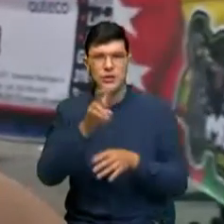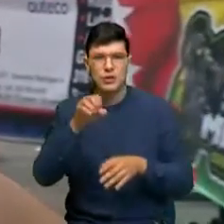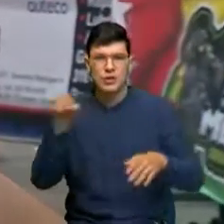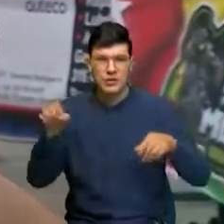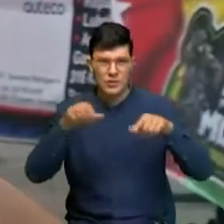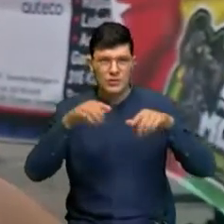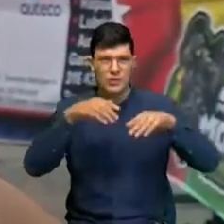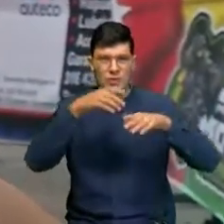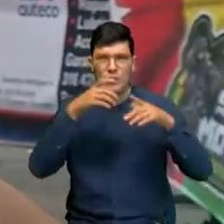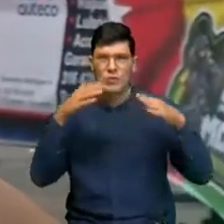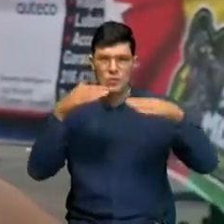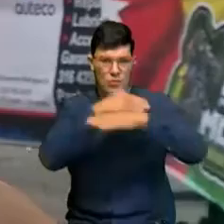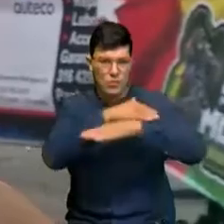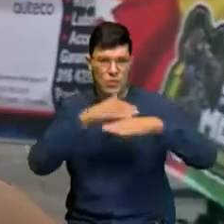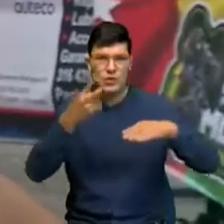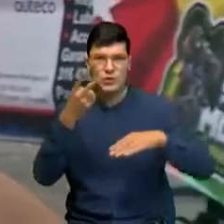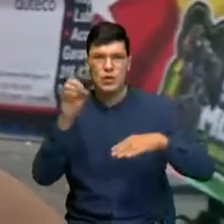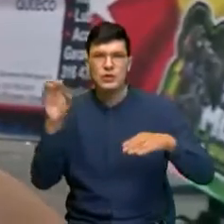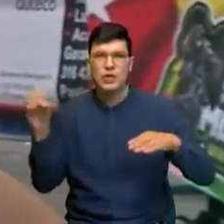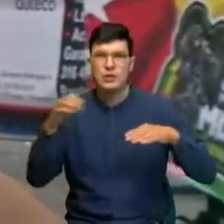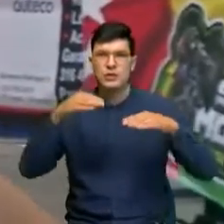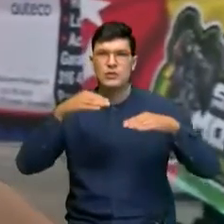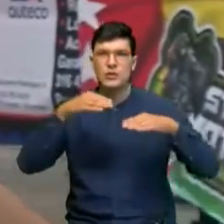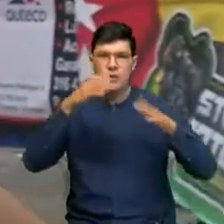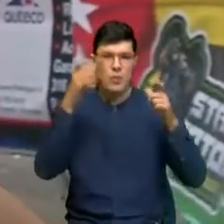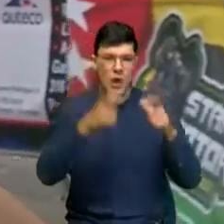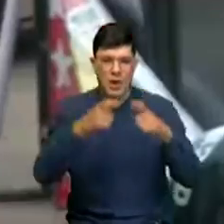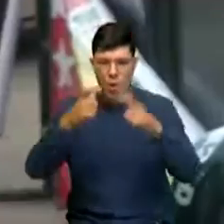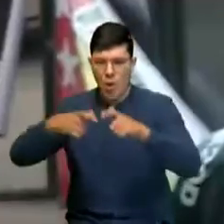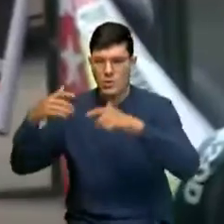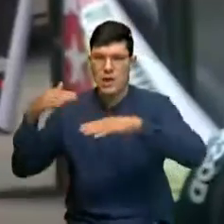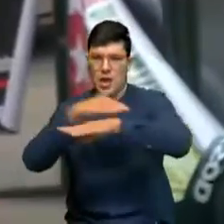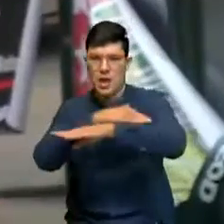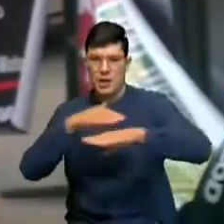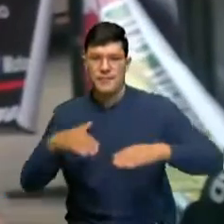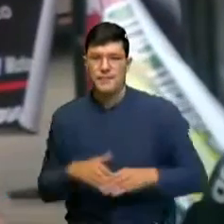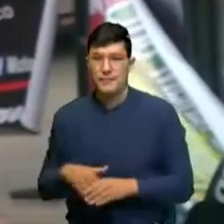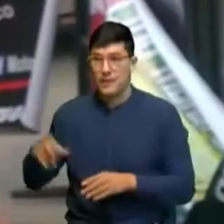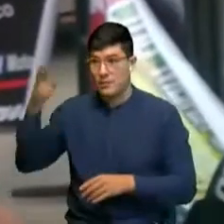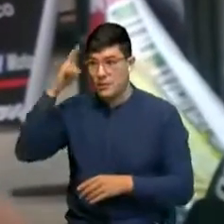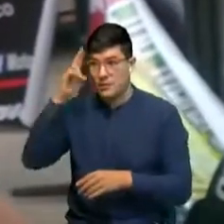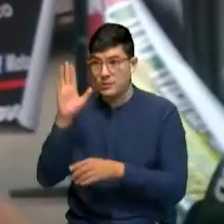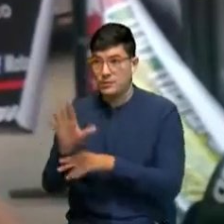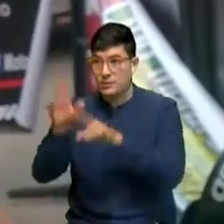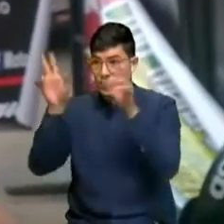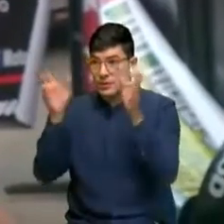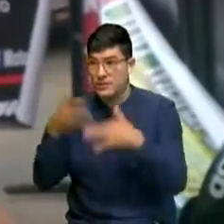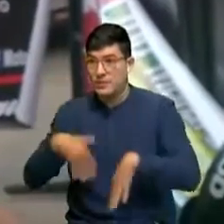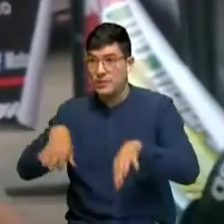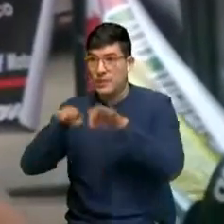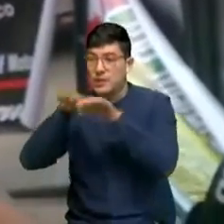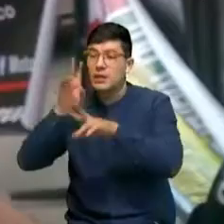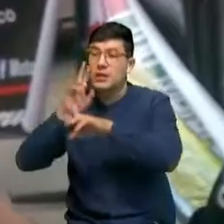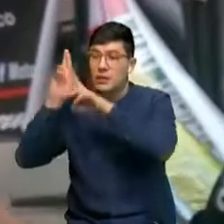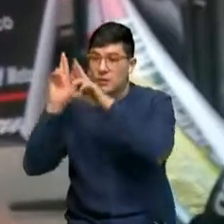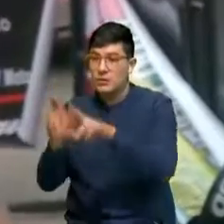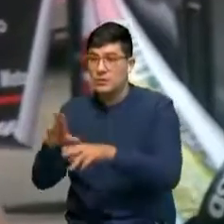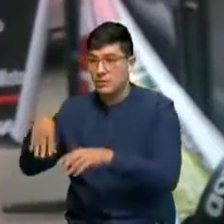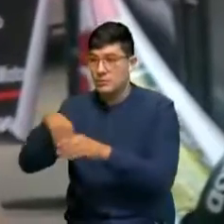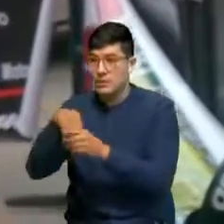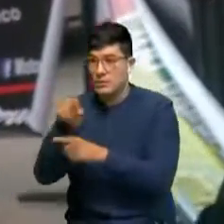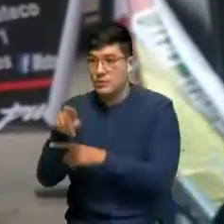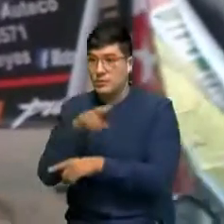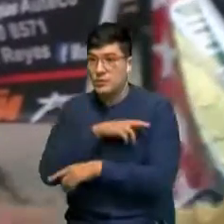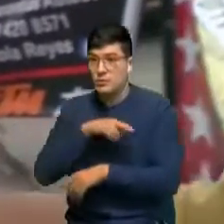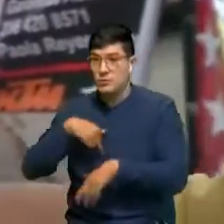casco urbano de floridablanca por eso es importante resaltar los donde están porque ahí los